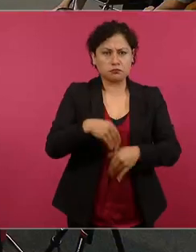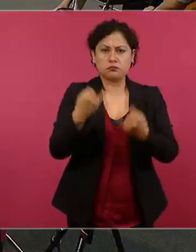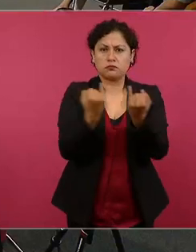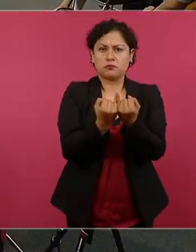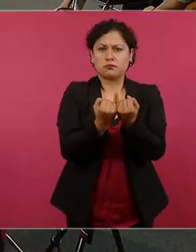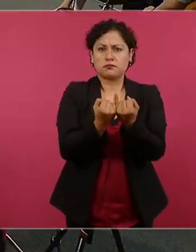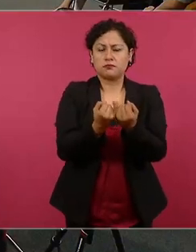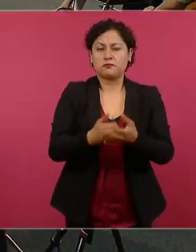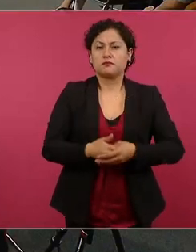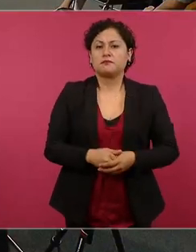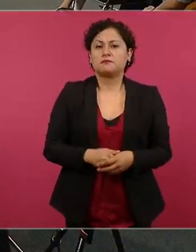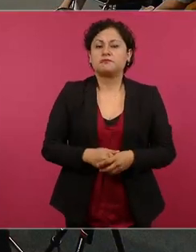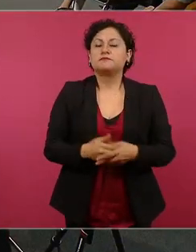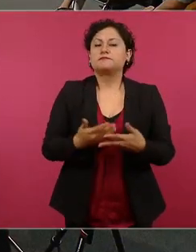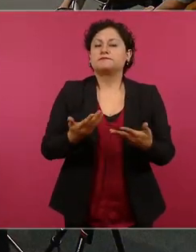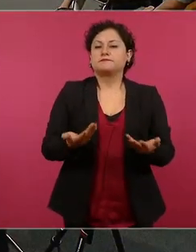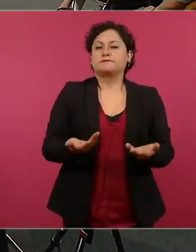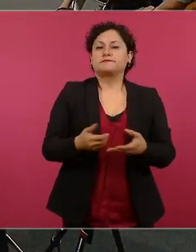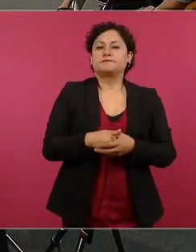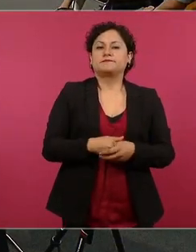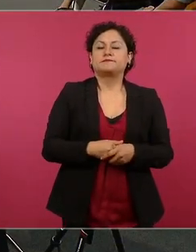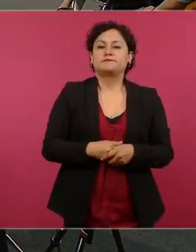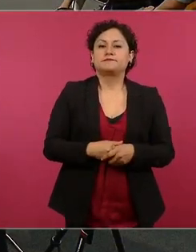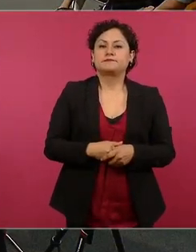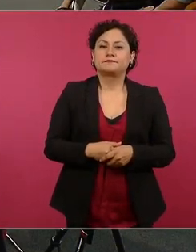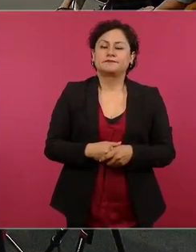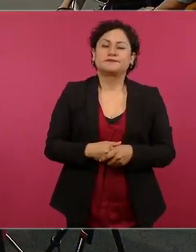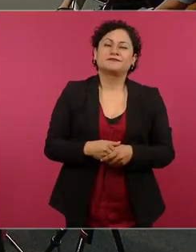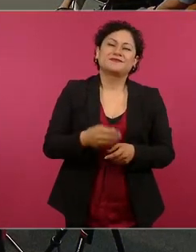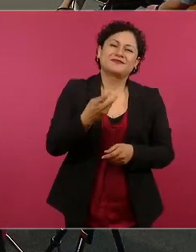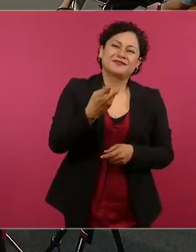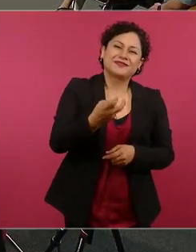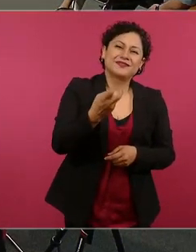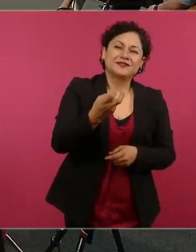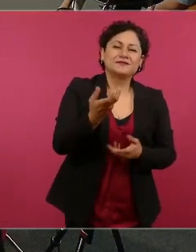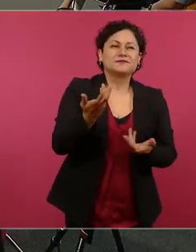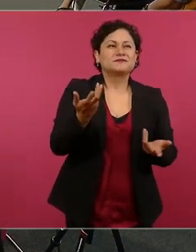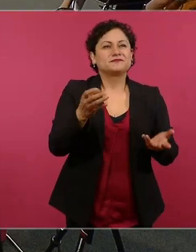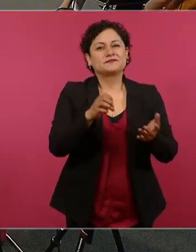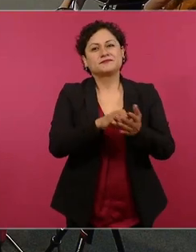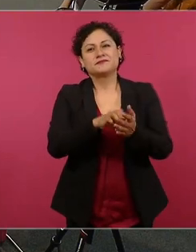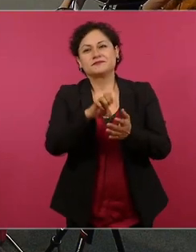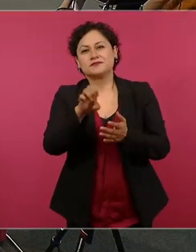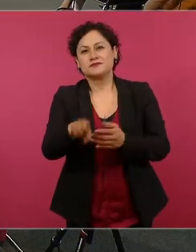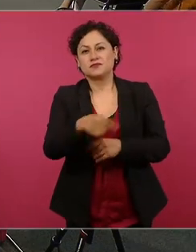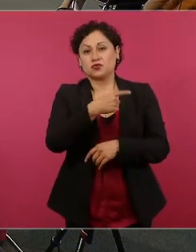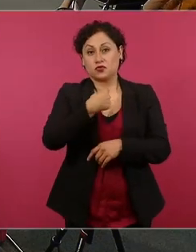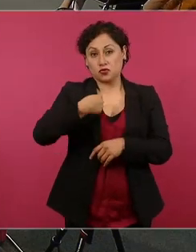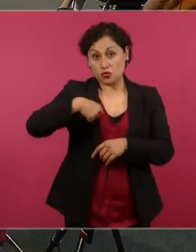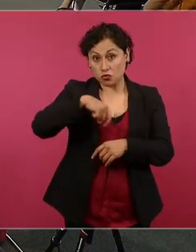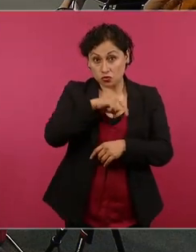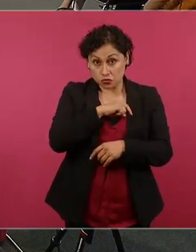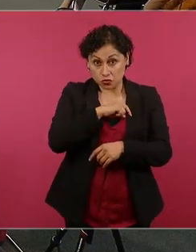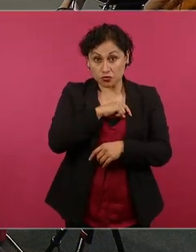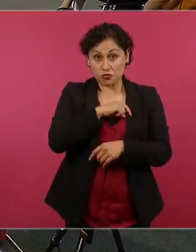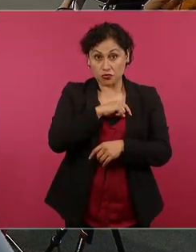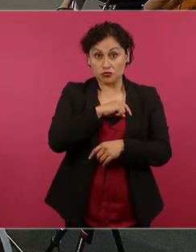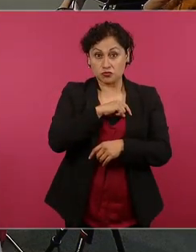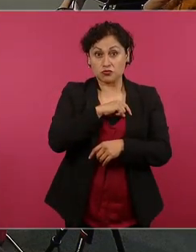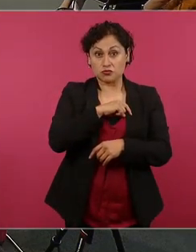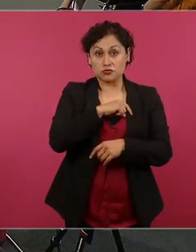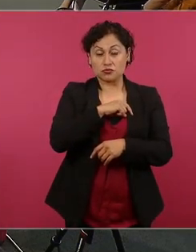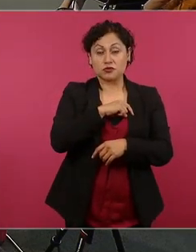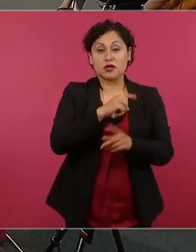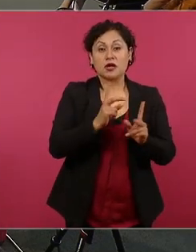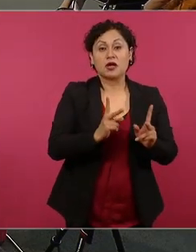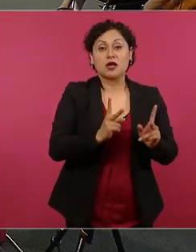O sea, cuando inventan esto de que teníamos que editar las